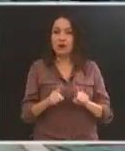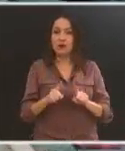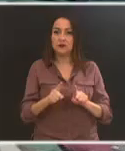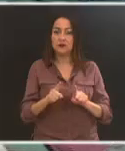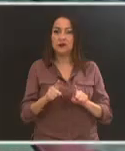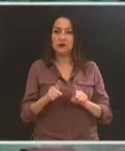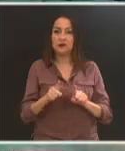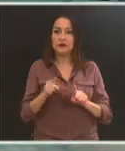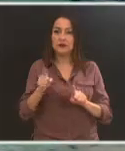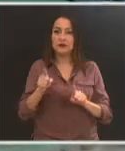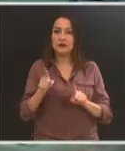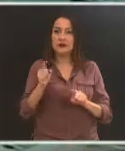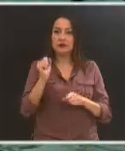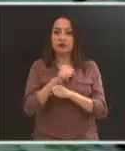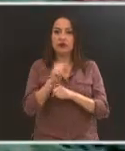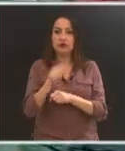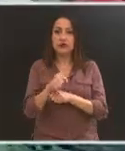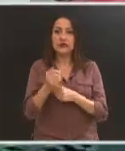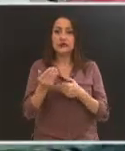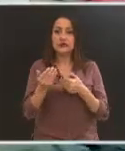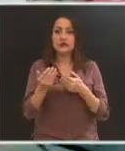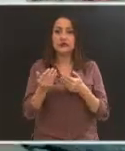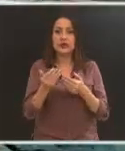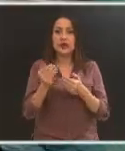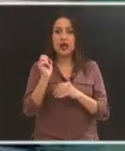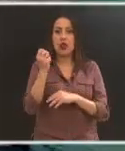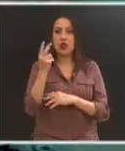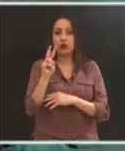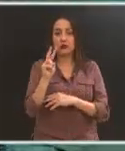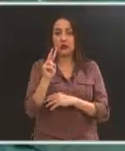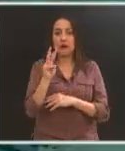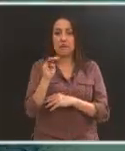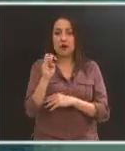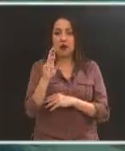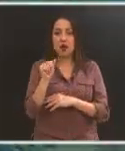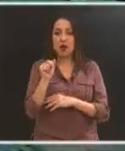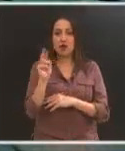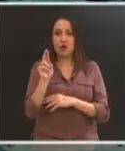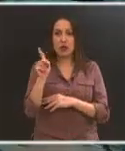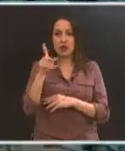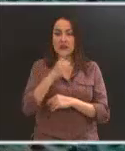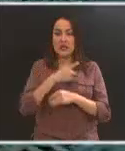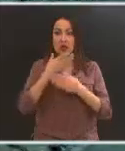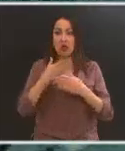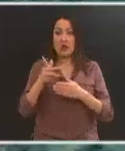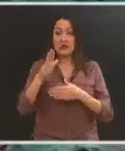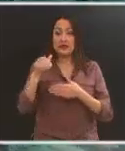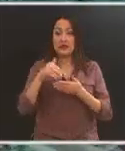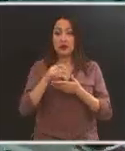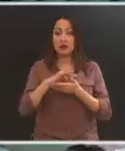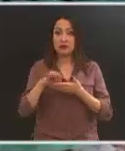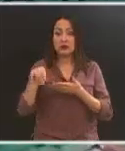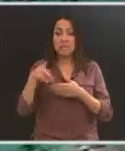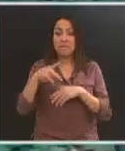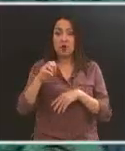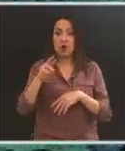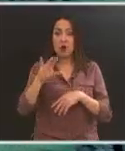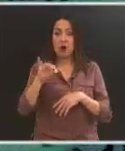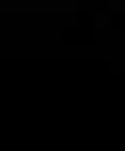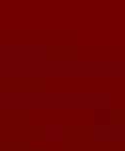todo que este ataque ocurre cerca del mediodía. Escuchamos a doña Mayra Rojas, ella es la directora de este centro educativo acá en Pocora.